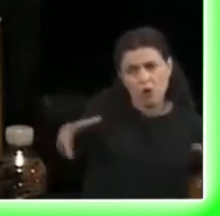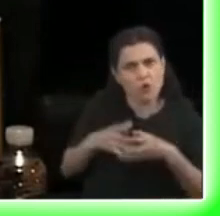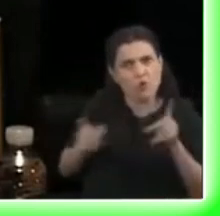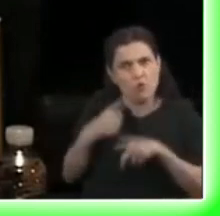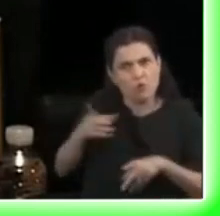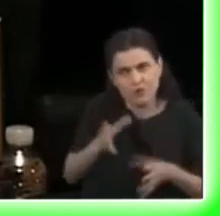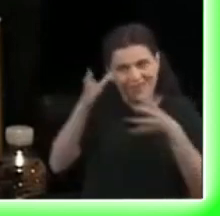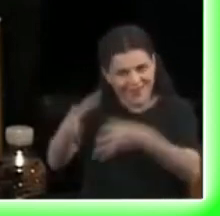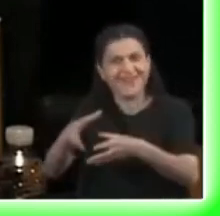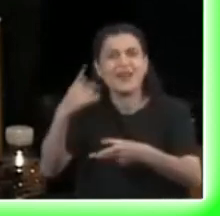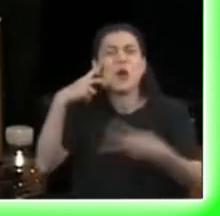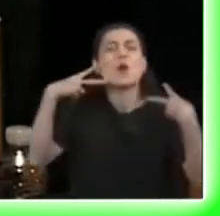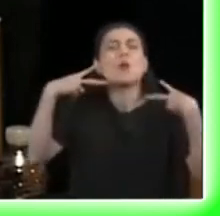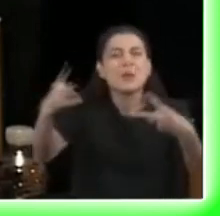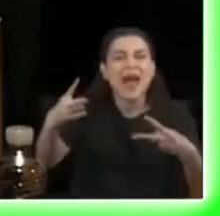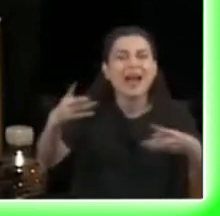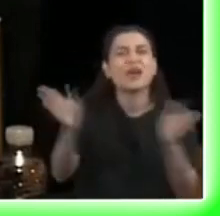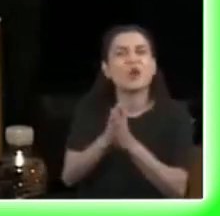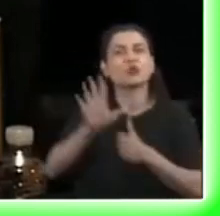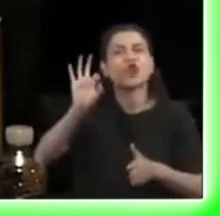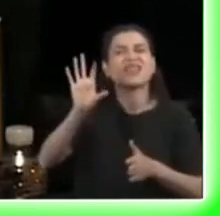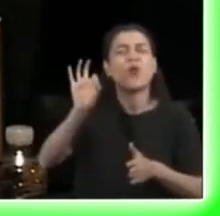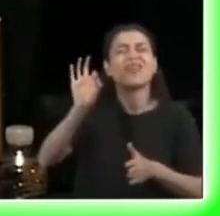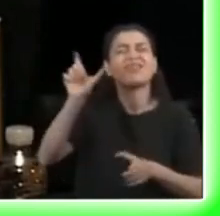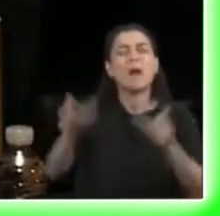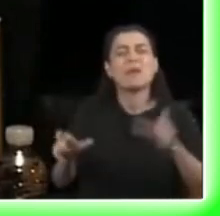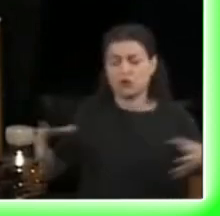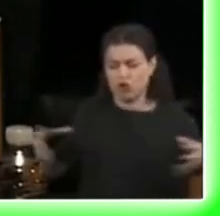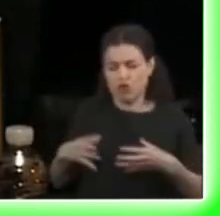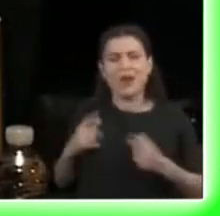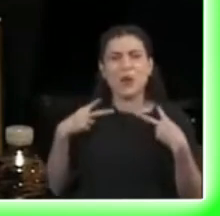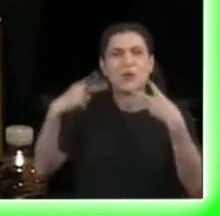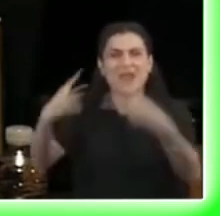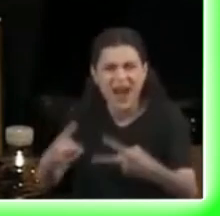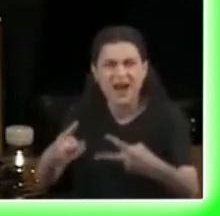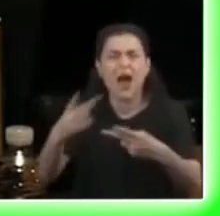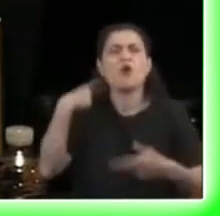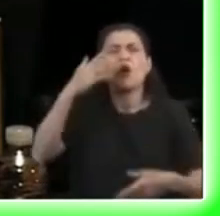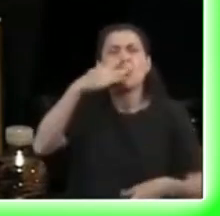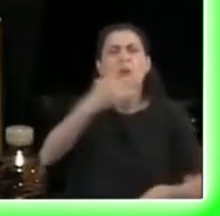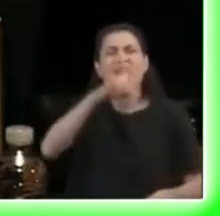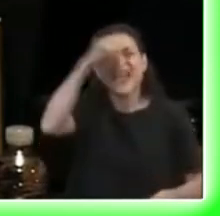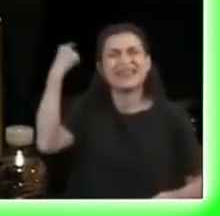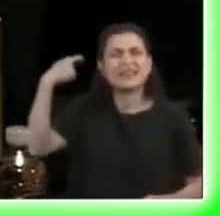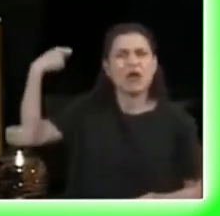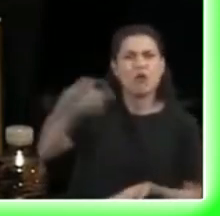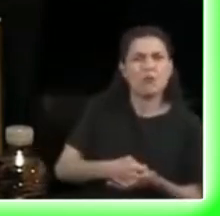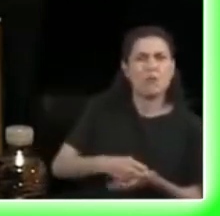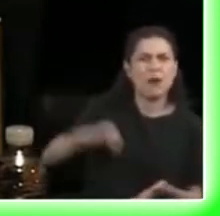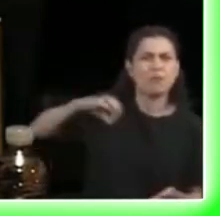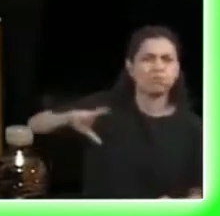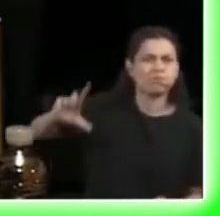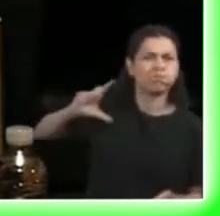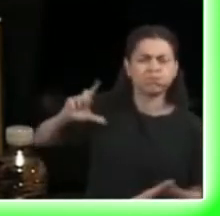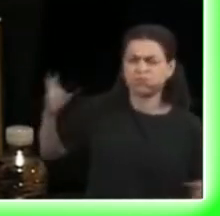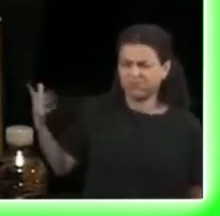Caleta Olivia con 50 personas y cobres como si estuvieras llenando el Madison Square Garden.